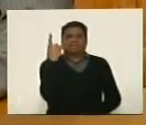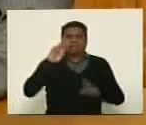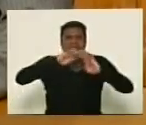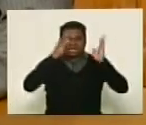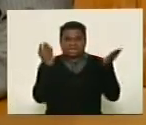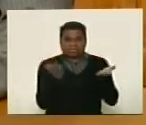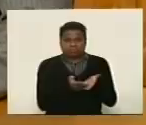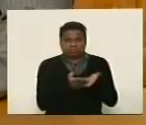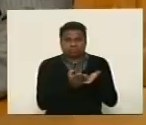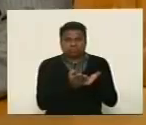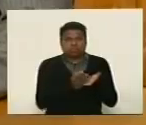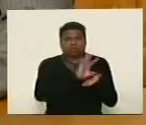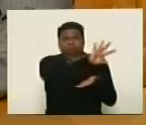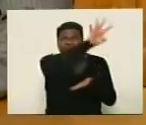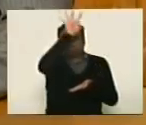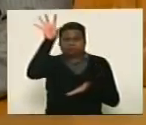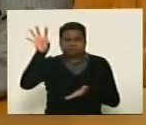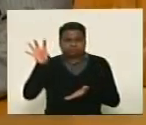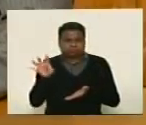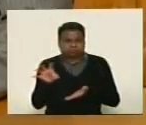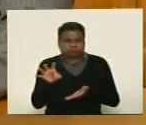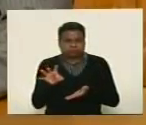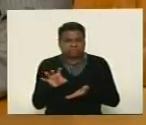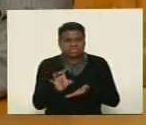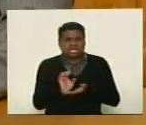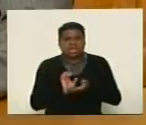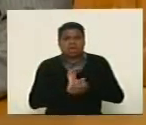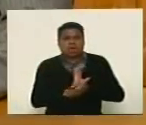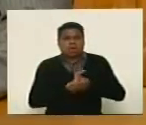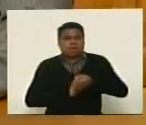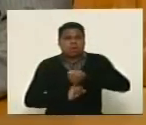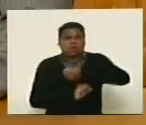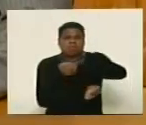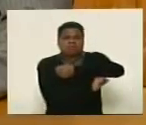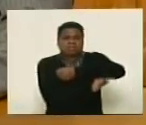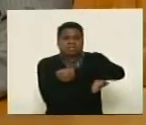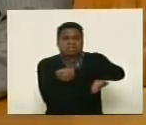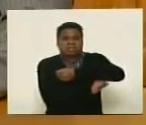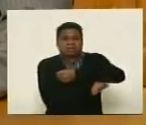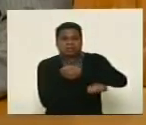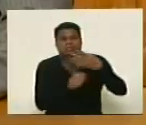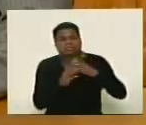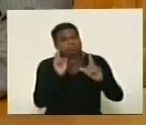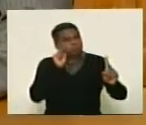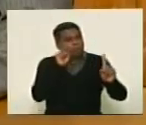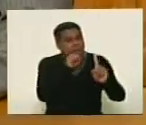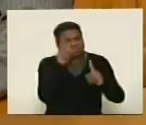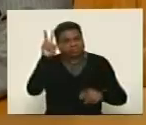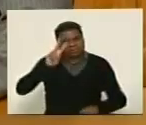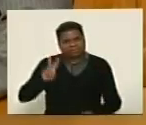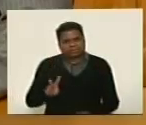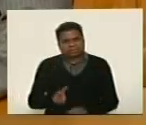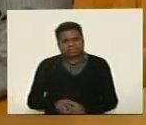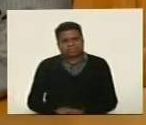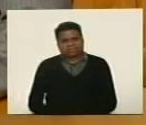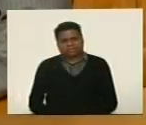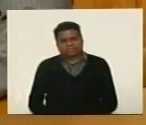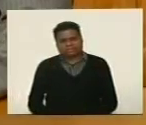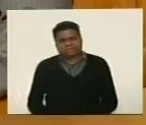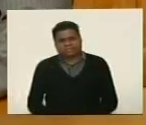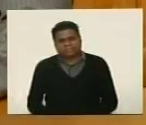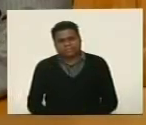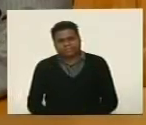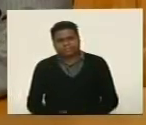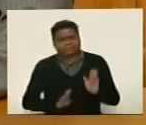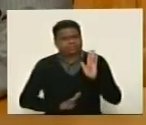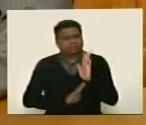respaldada como dispositivo para derrotar las agresiones económicas de las cuales viene siendo objeto la República Bolivariana de Venezuela. Superar